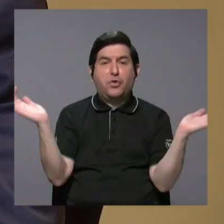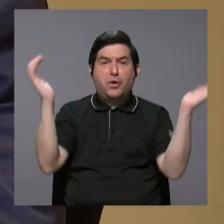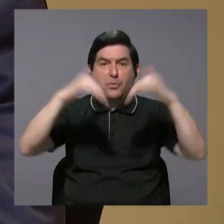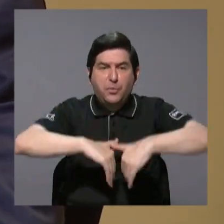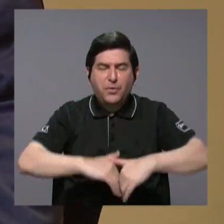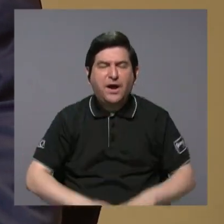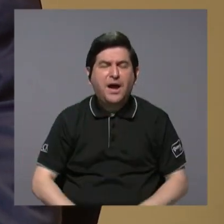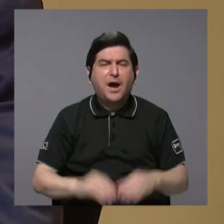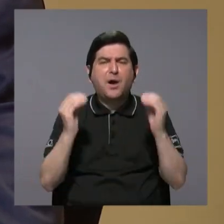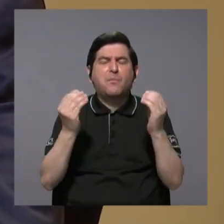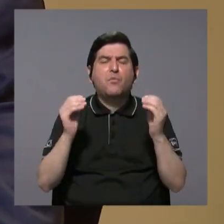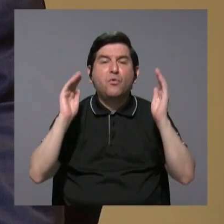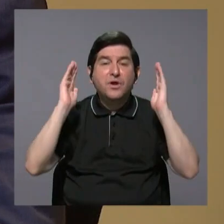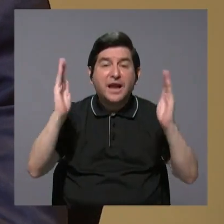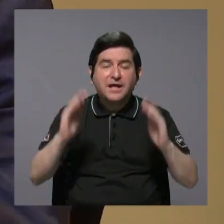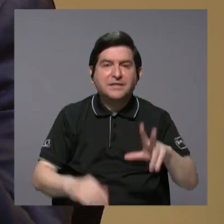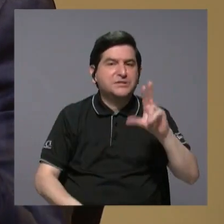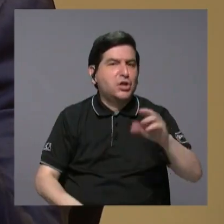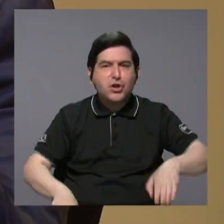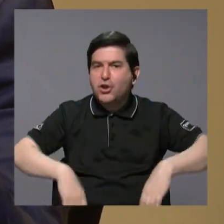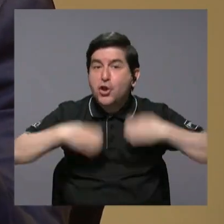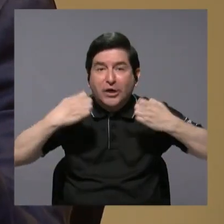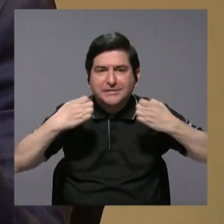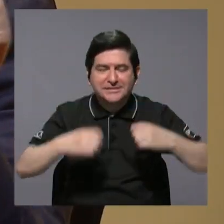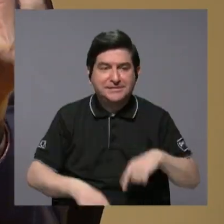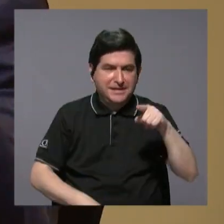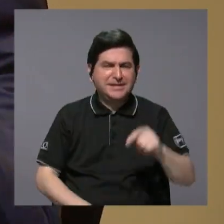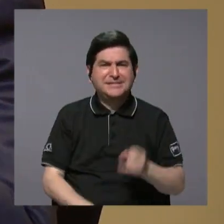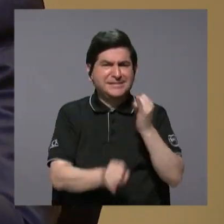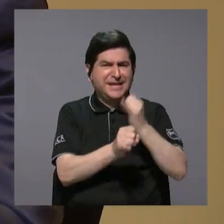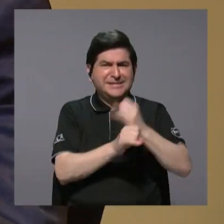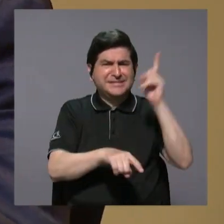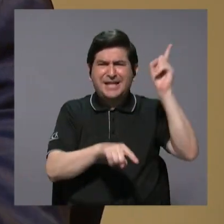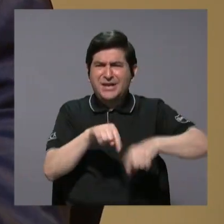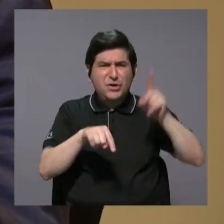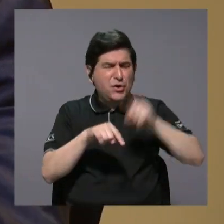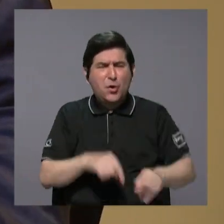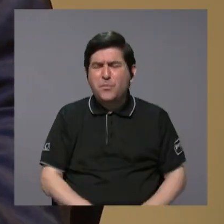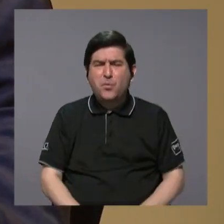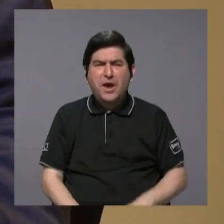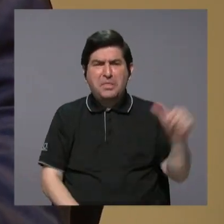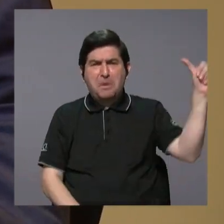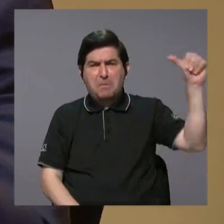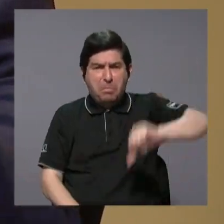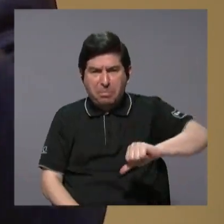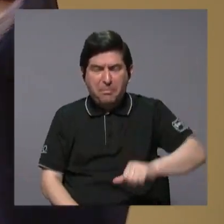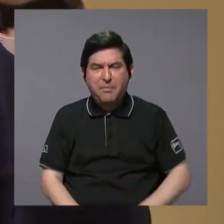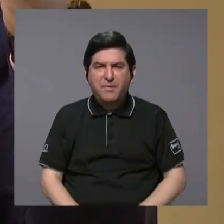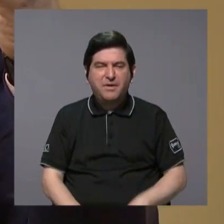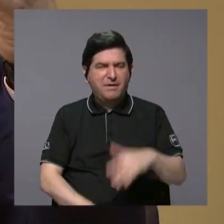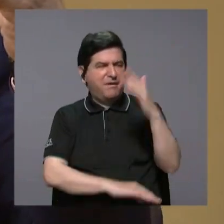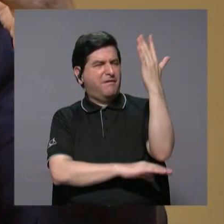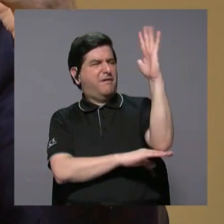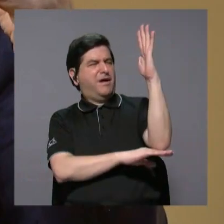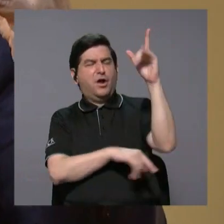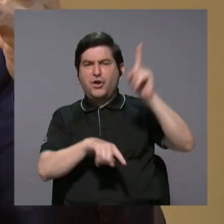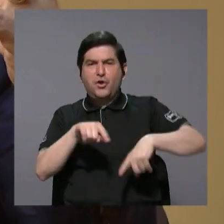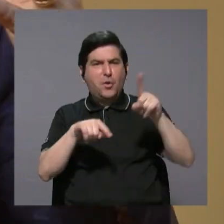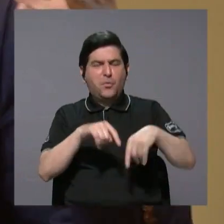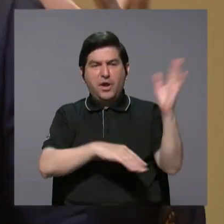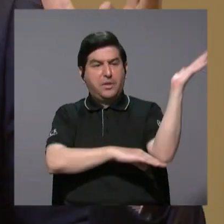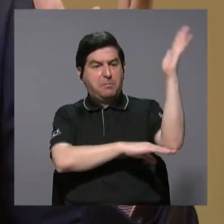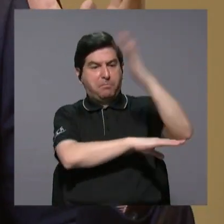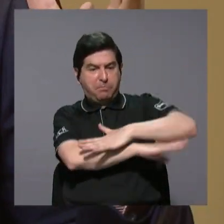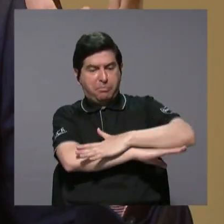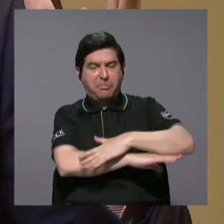demasiado grandes para existir. Si hay una entidad de este tamaño que no puede caerse, si hay un árbol muy grande que no puede caerse